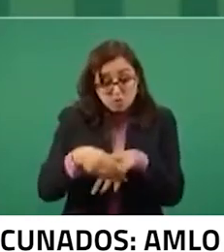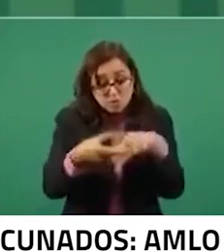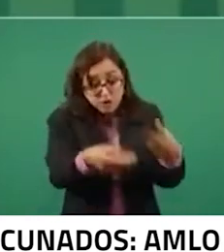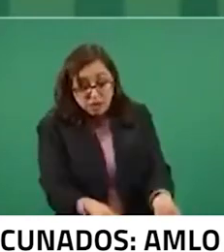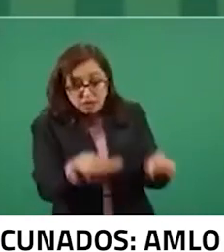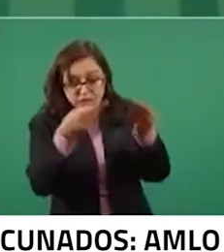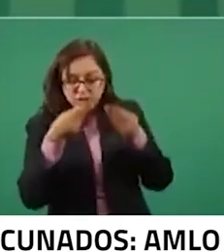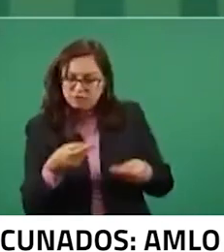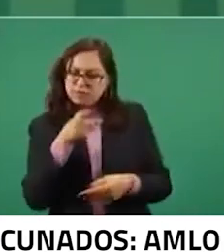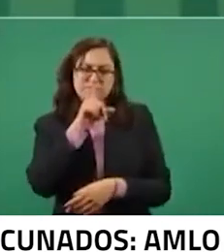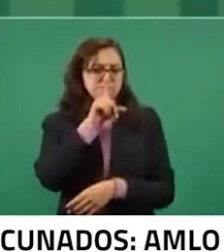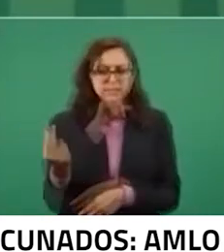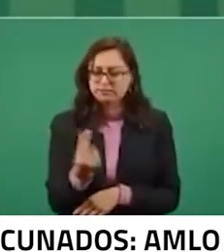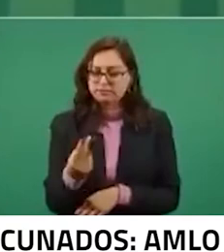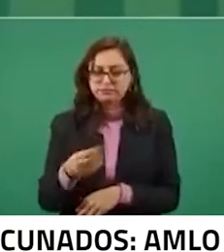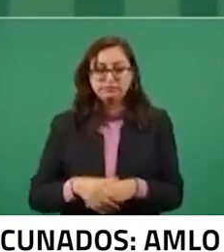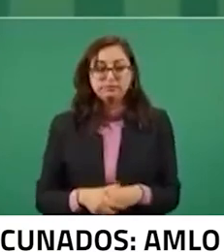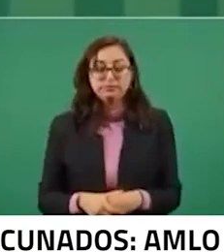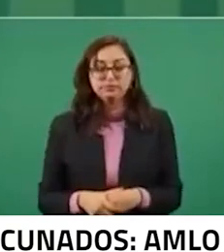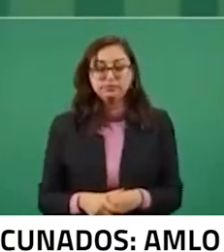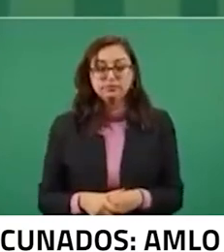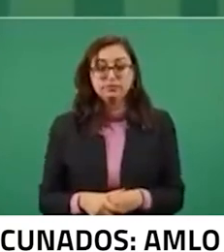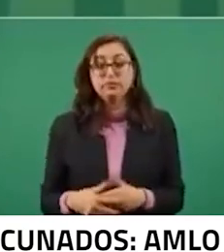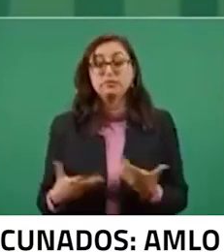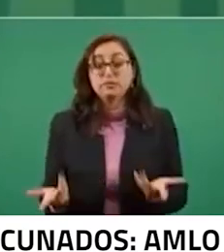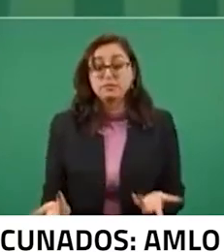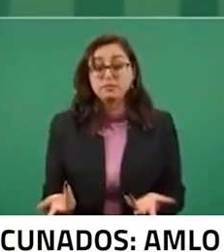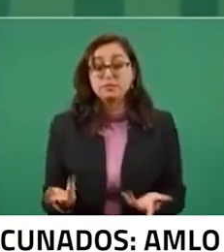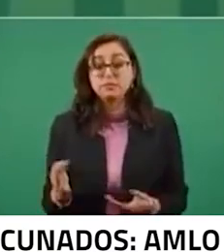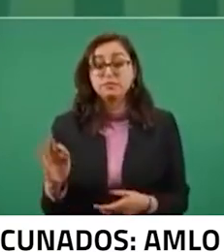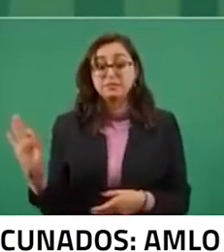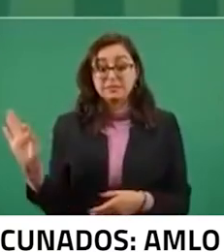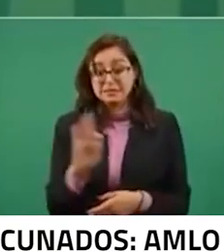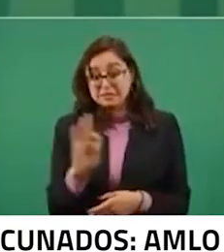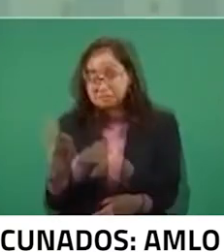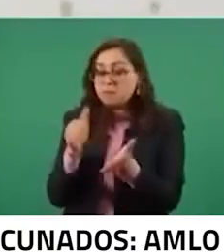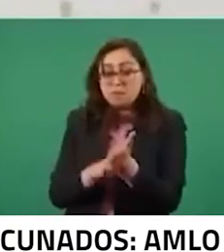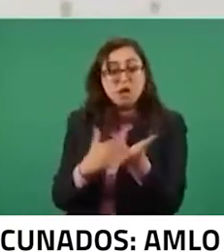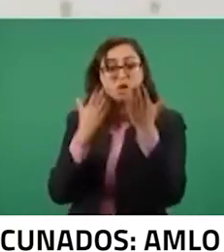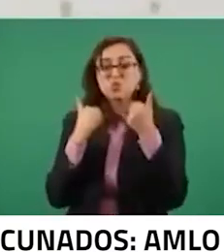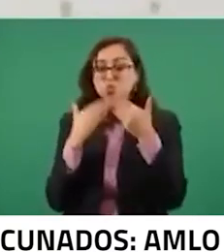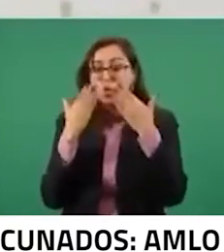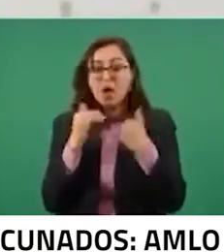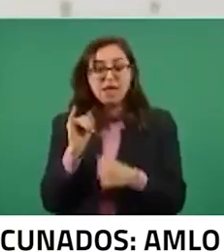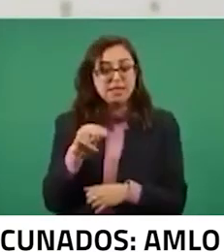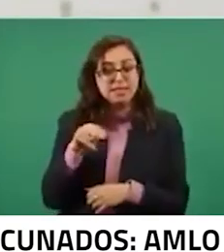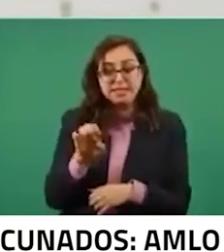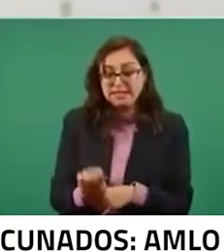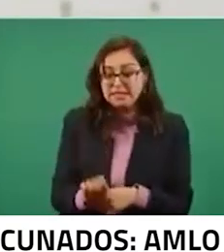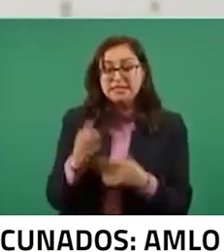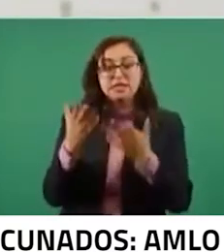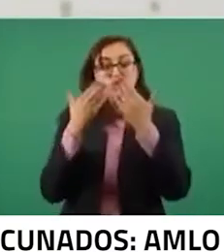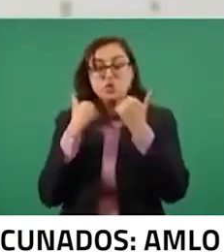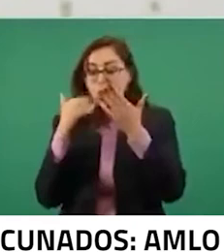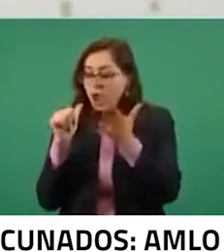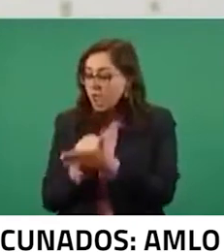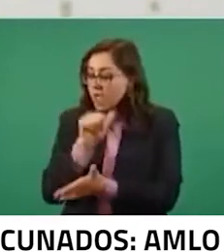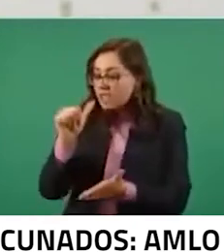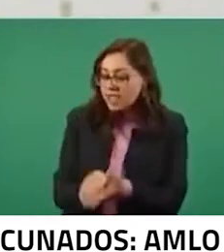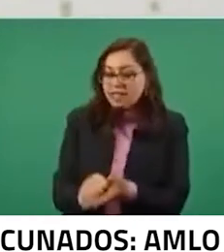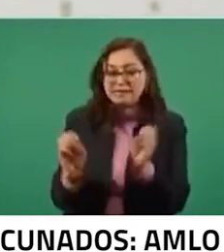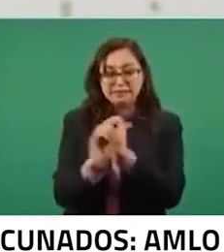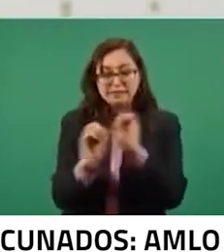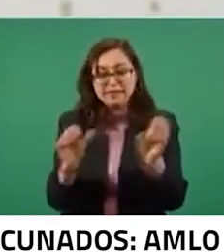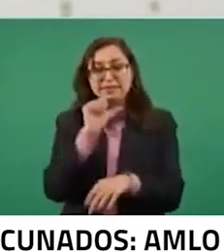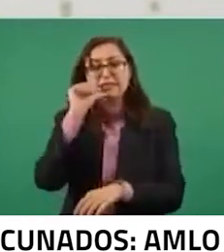importante aclarar. Si no tienen documentación, las brigadas tienen la instrucción